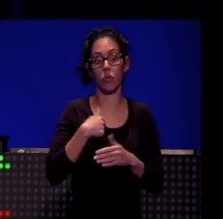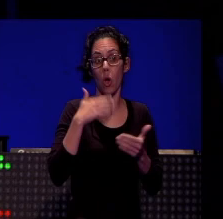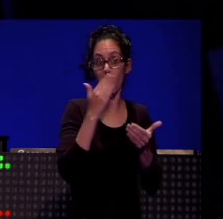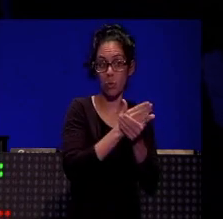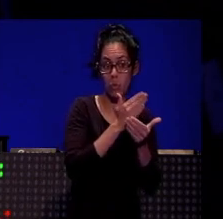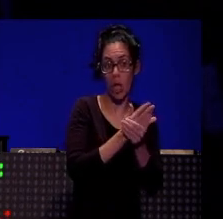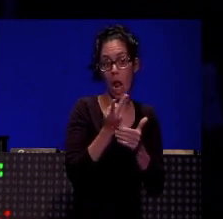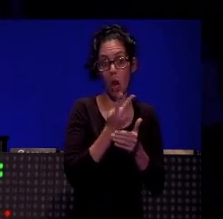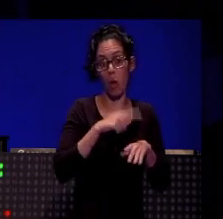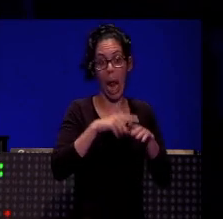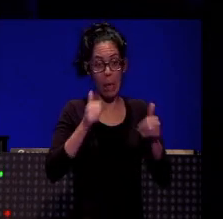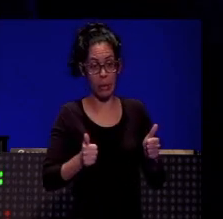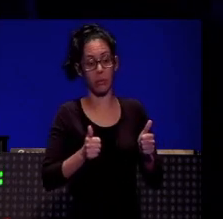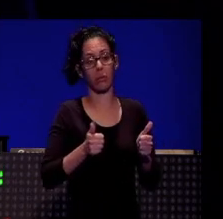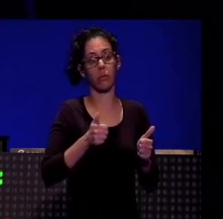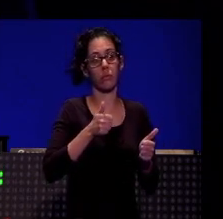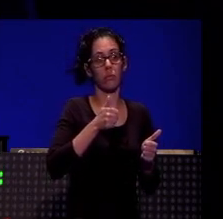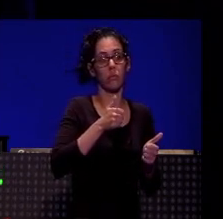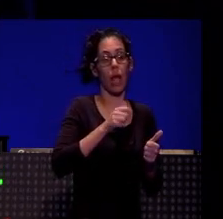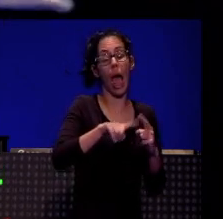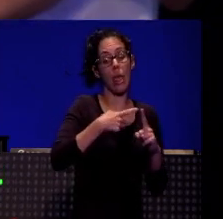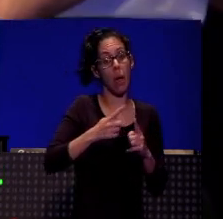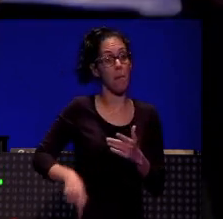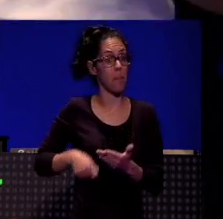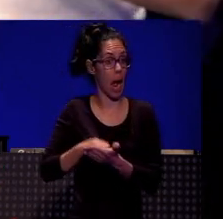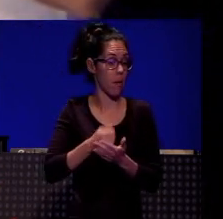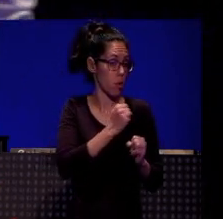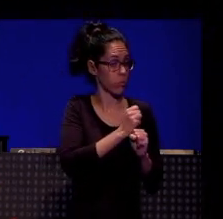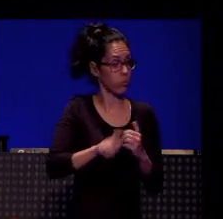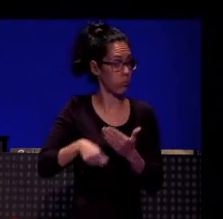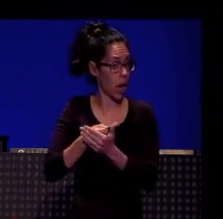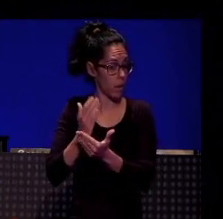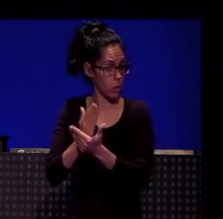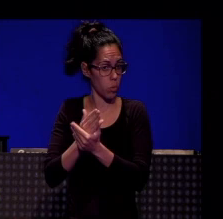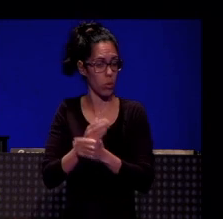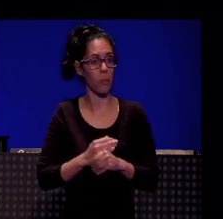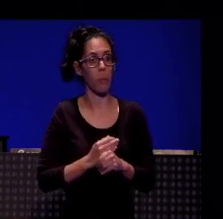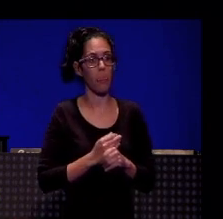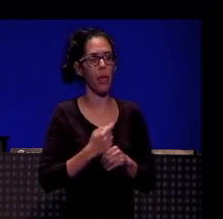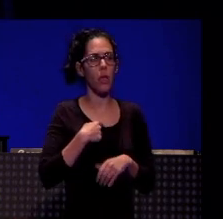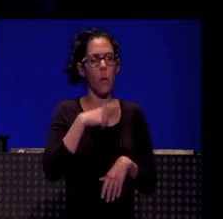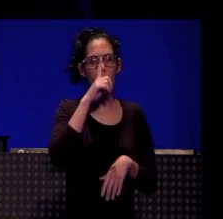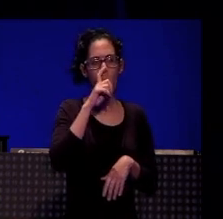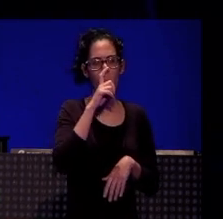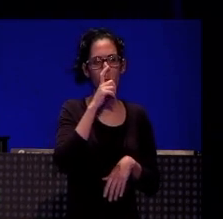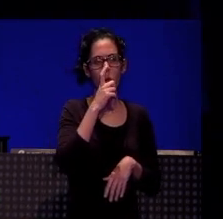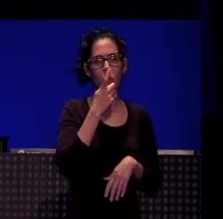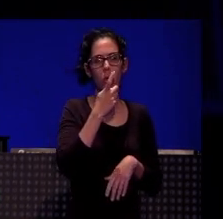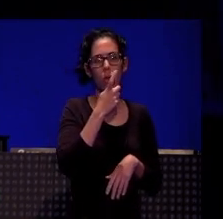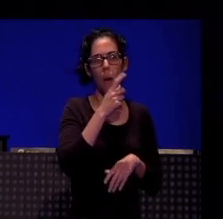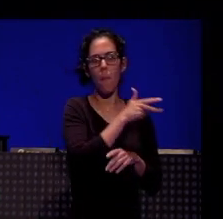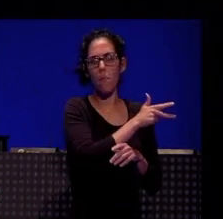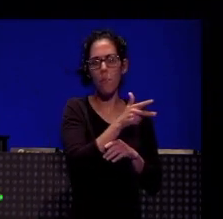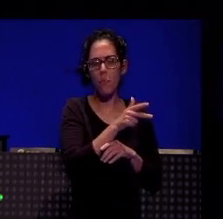compaginar me lo pude pagar con lo que trabajaba y yo me acuerdo por ejemplo que citábamos y ahora trabajaba en producción de